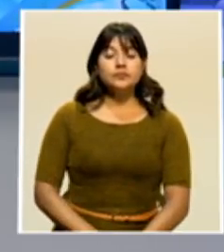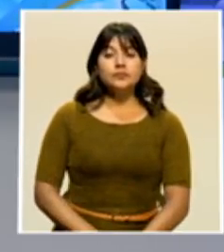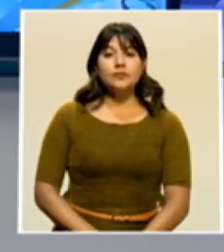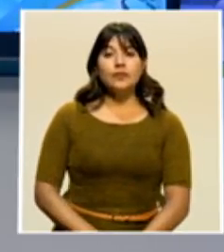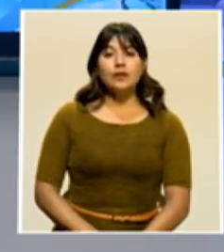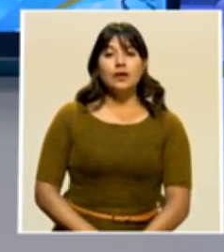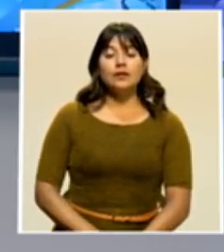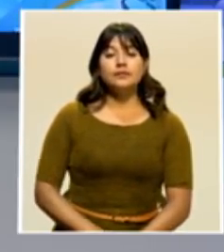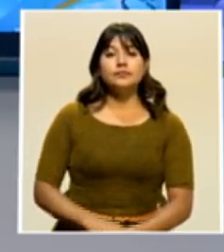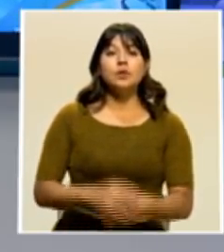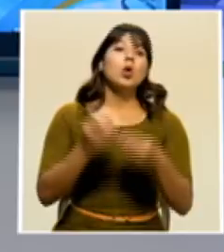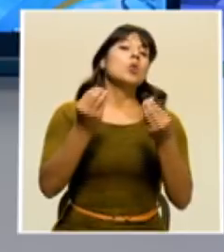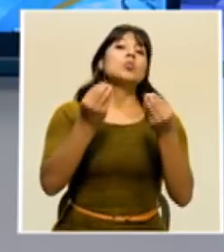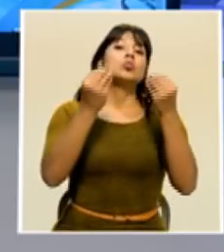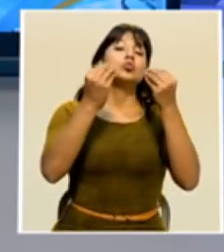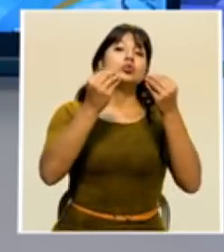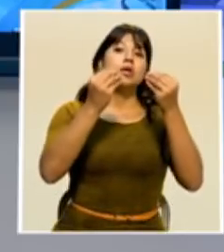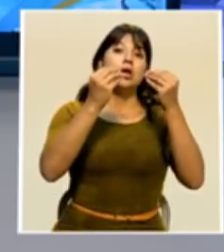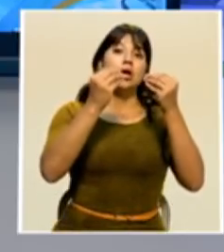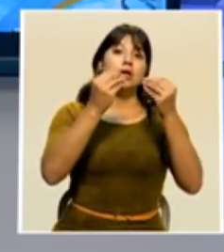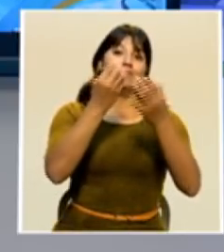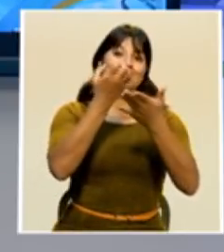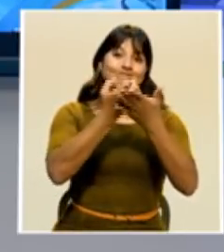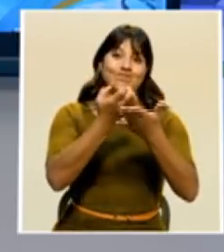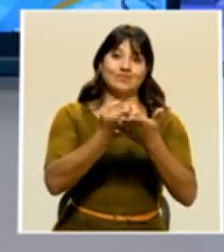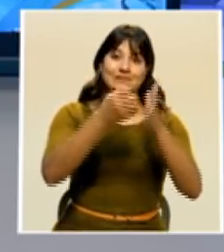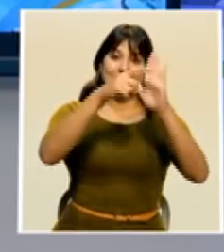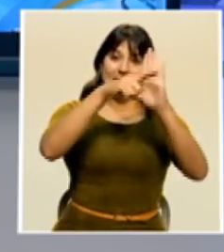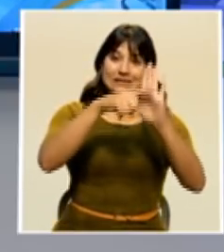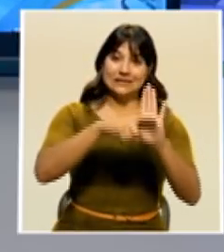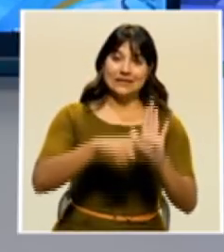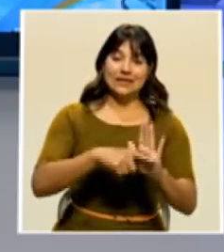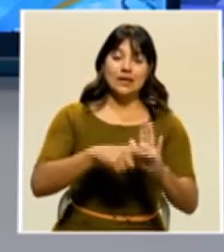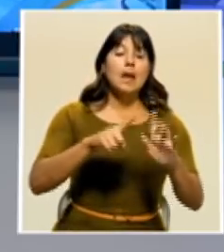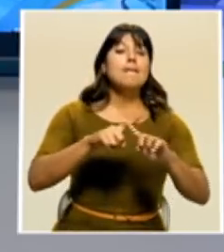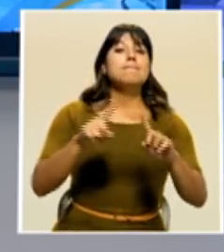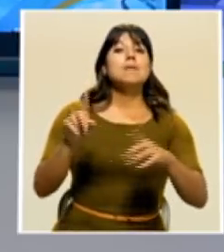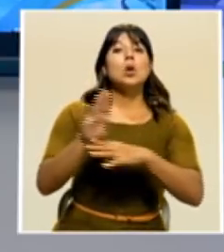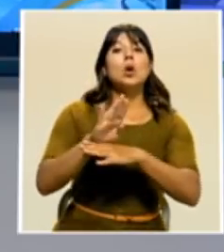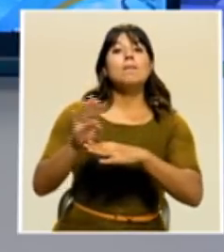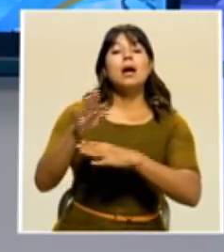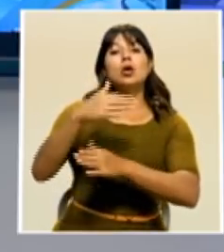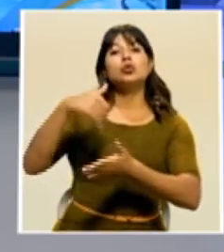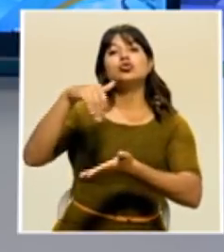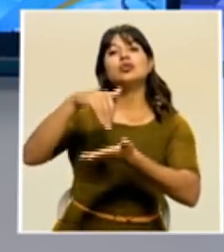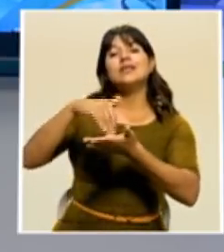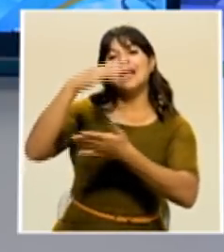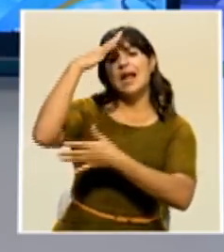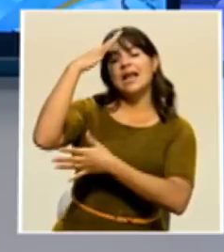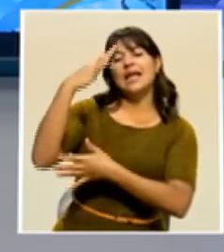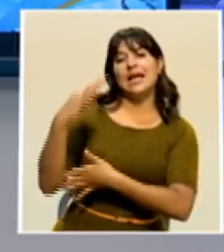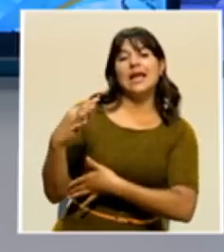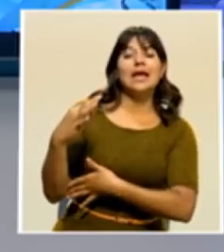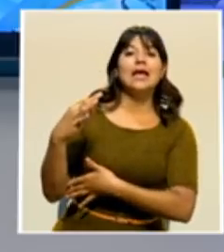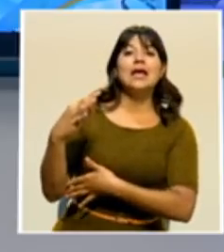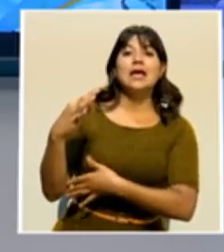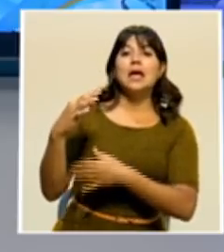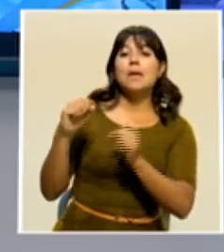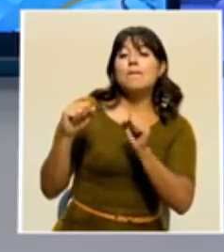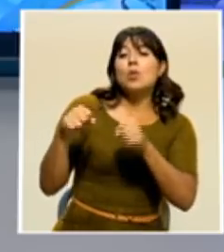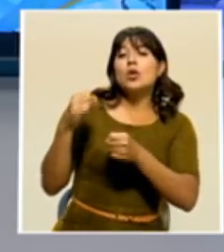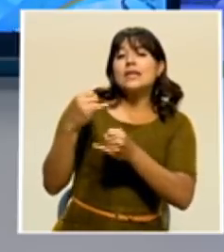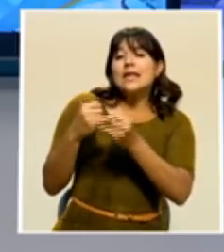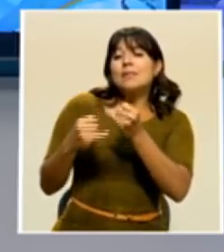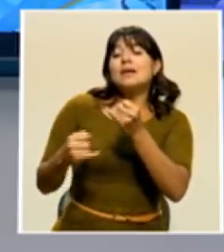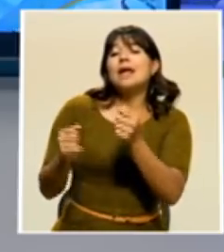Pese a los números negativos de este año, el Banco Central prevé cerrar con una leve mejoría en